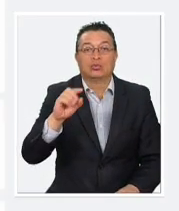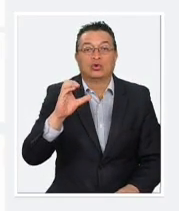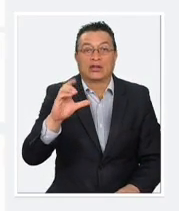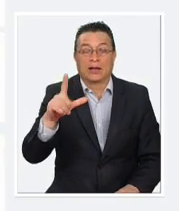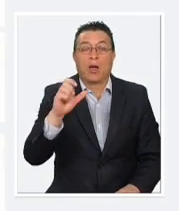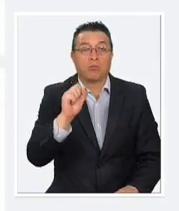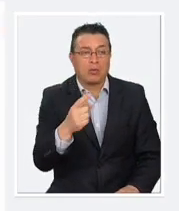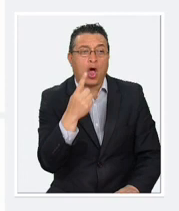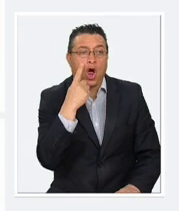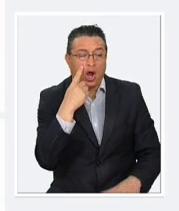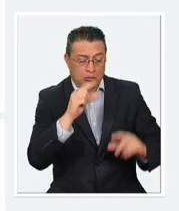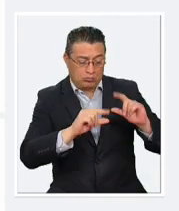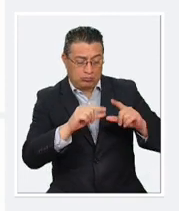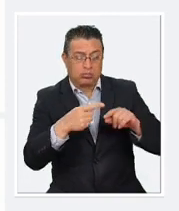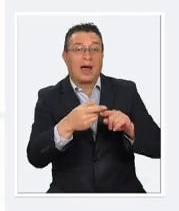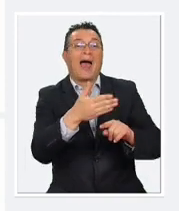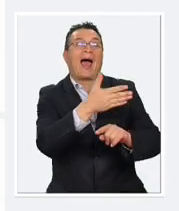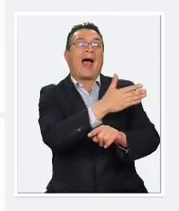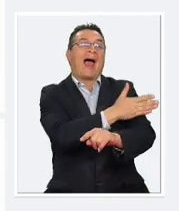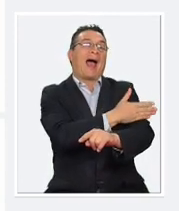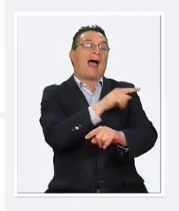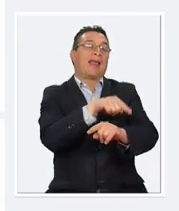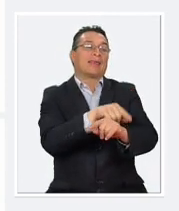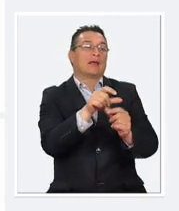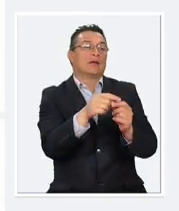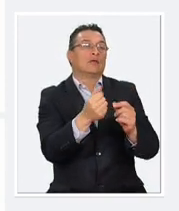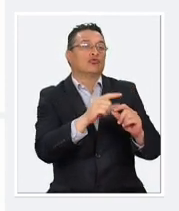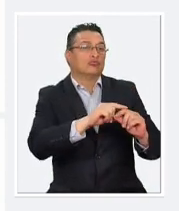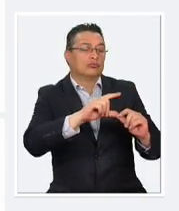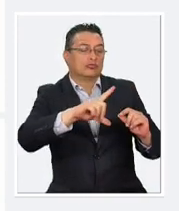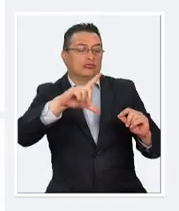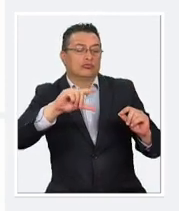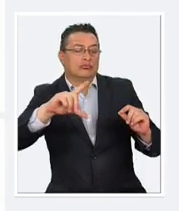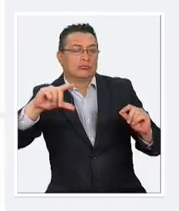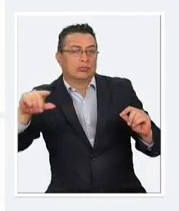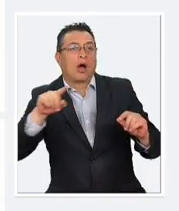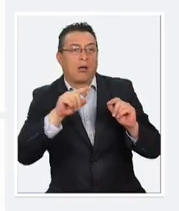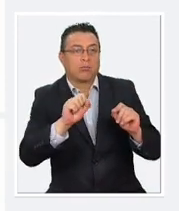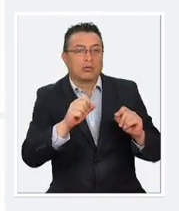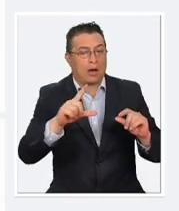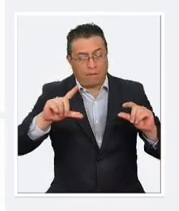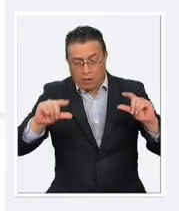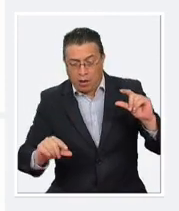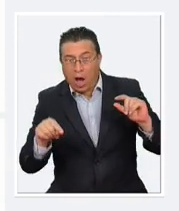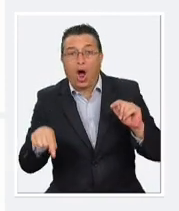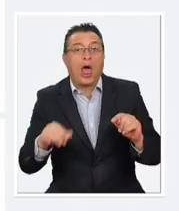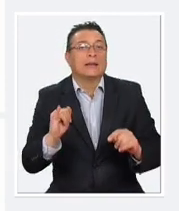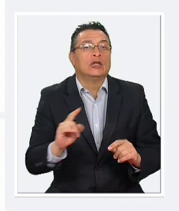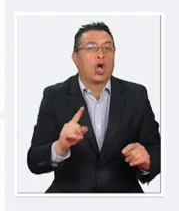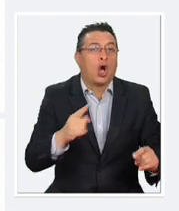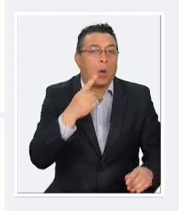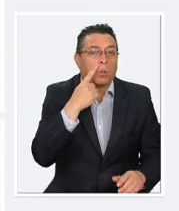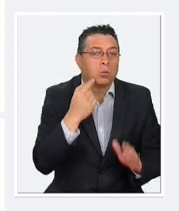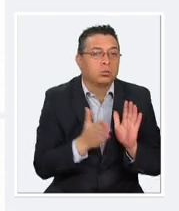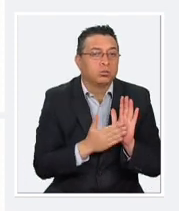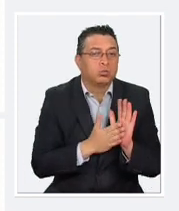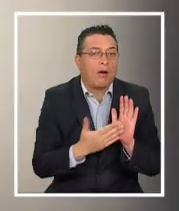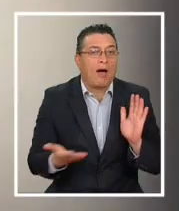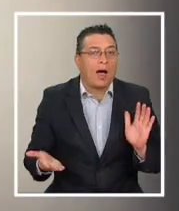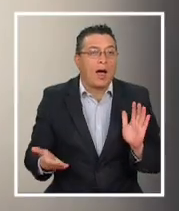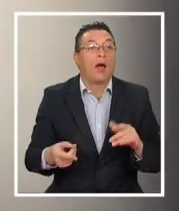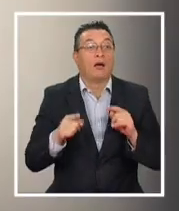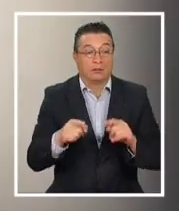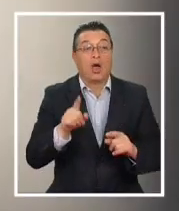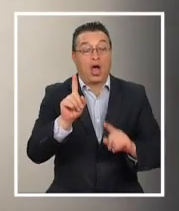puede conocer los precios históricos de un producto y así saber si efectivamente está más barato. Sí, hemos visto que las